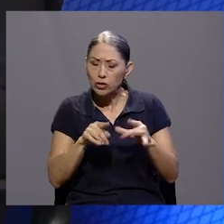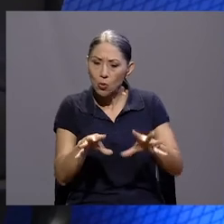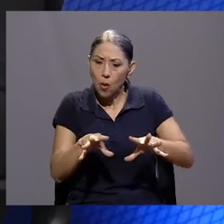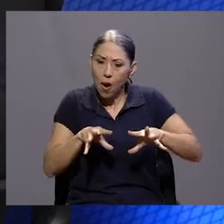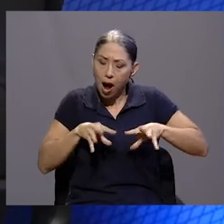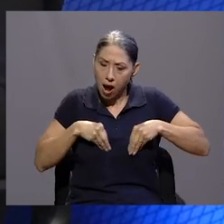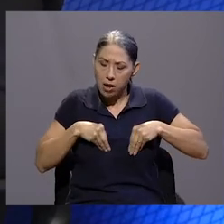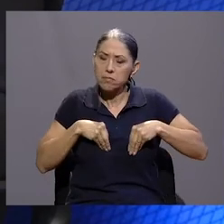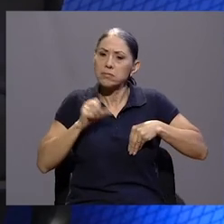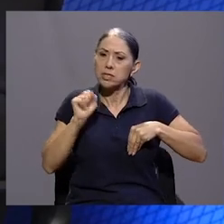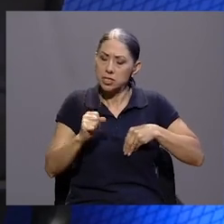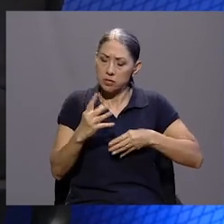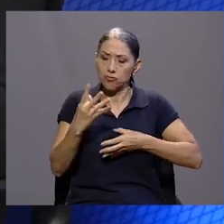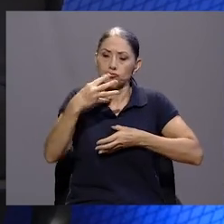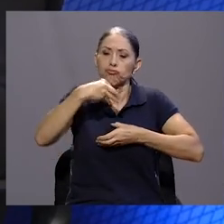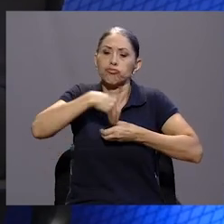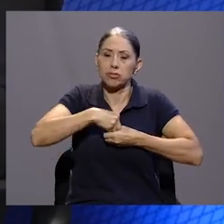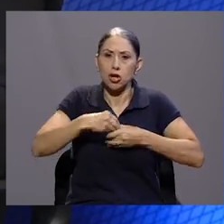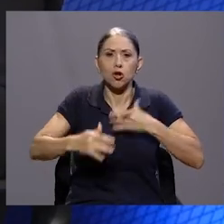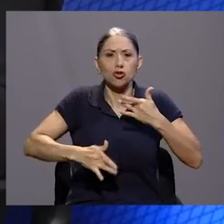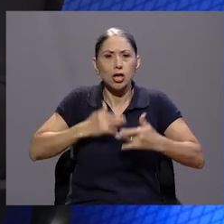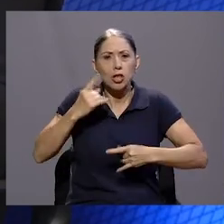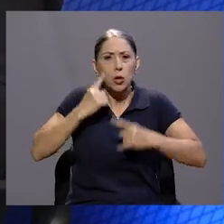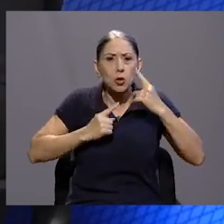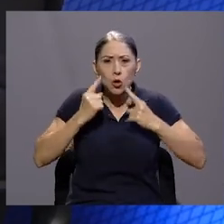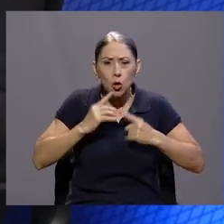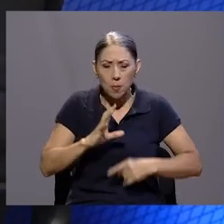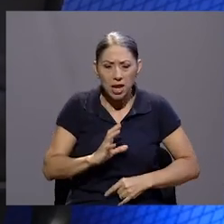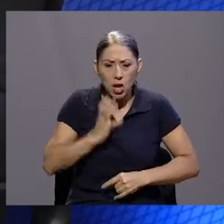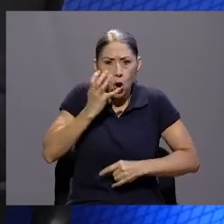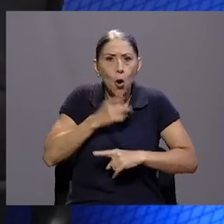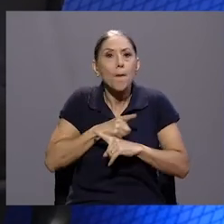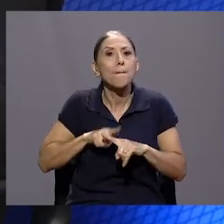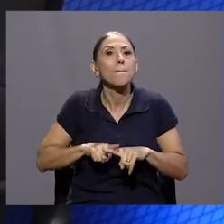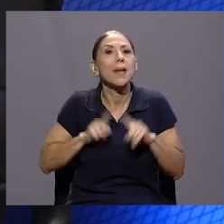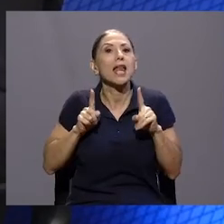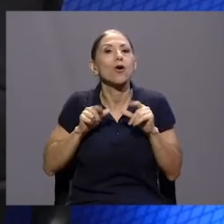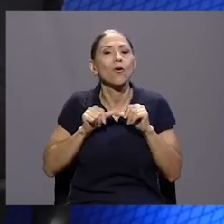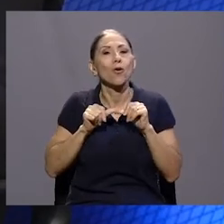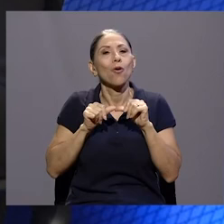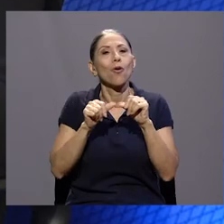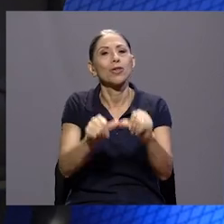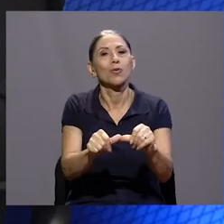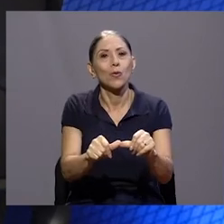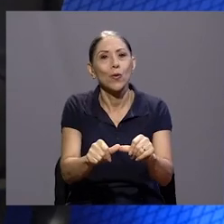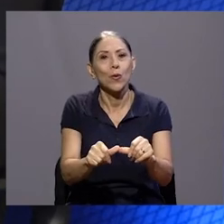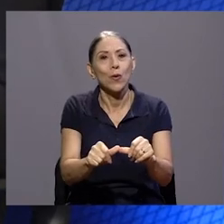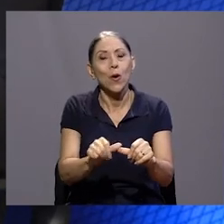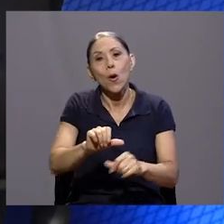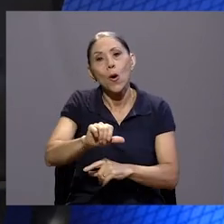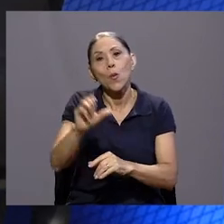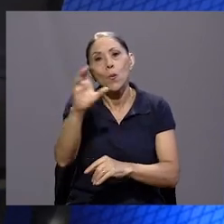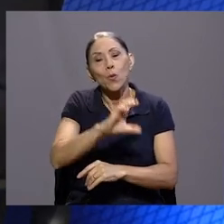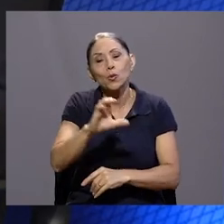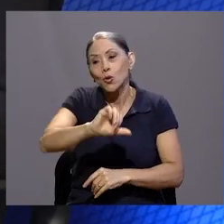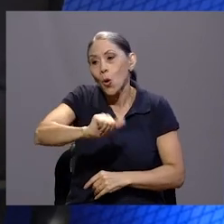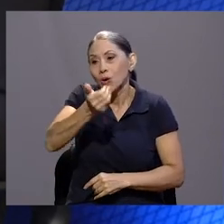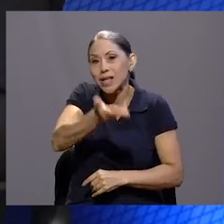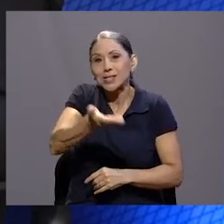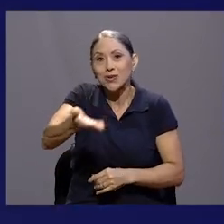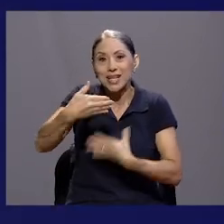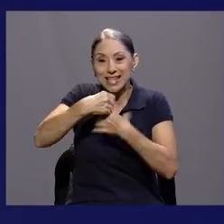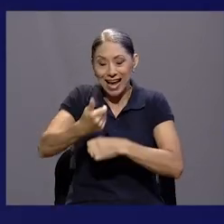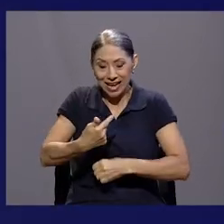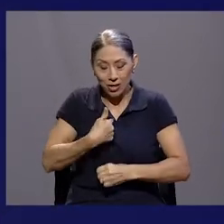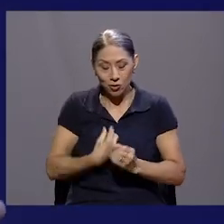lo lloró me enojo pero continúo busco otras acciones que me hagan precisamente en ese término florecer crecer y cambiar